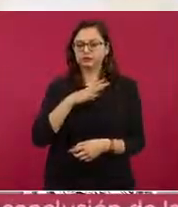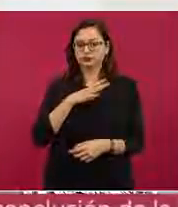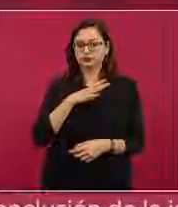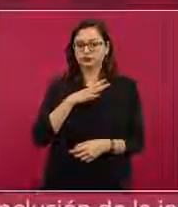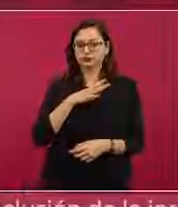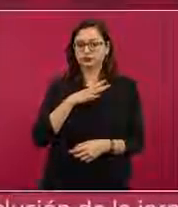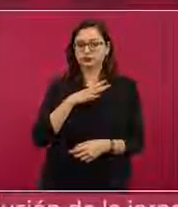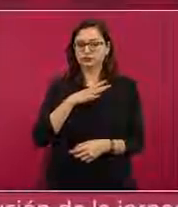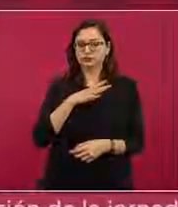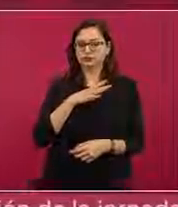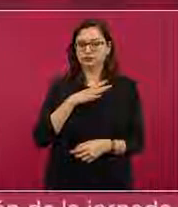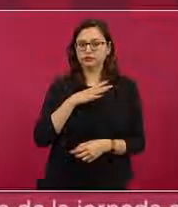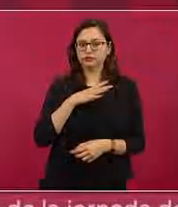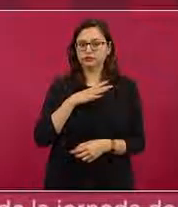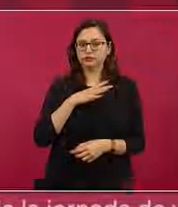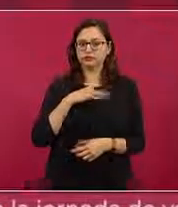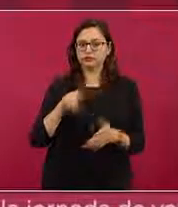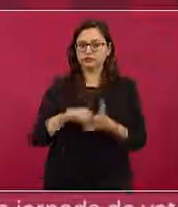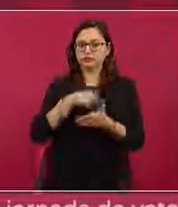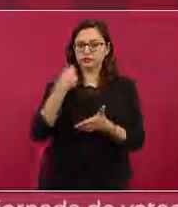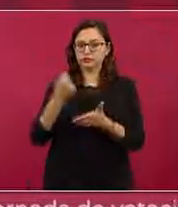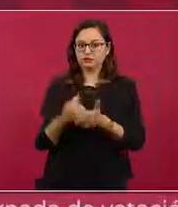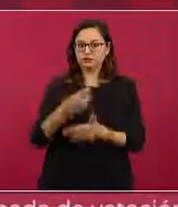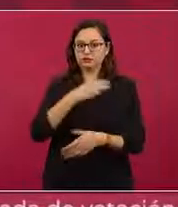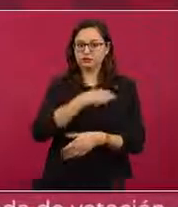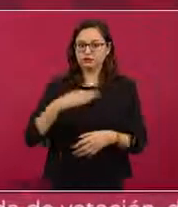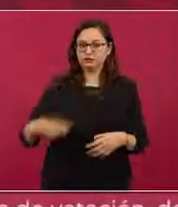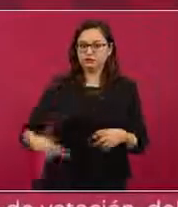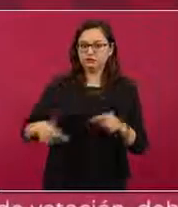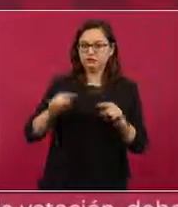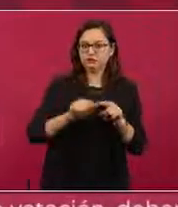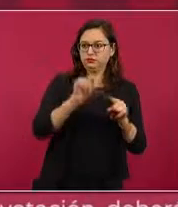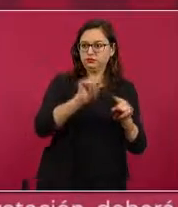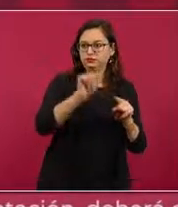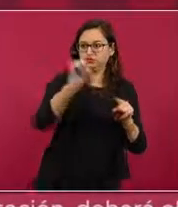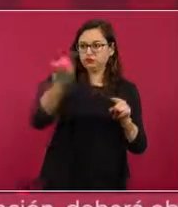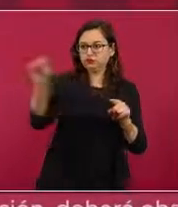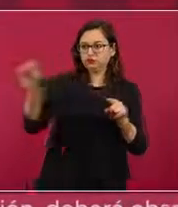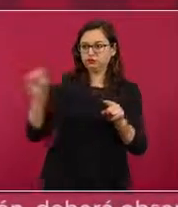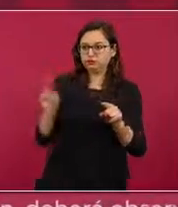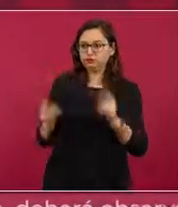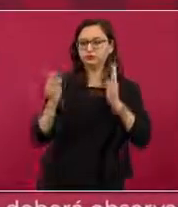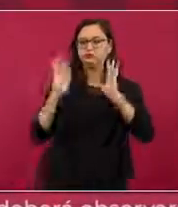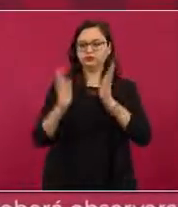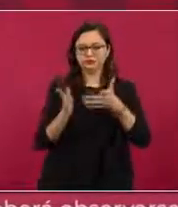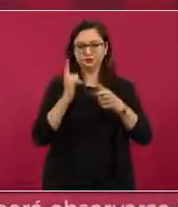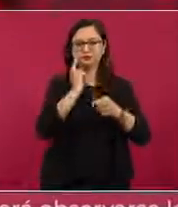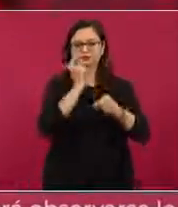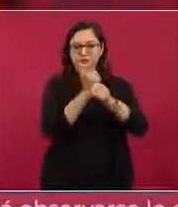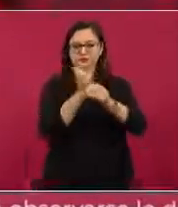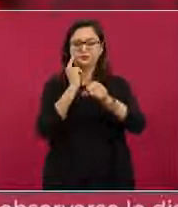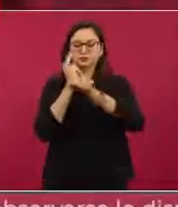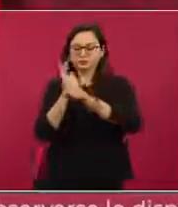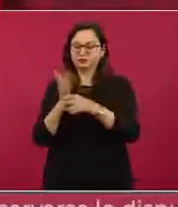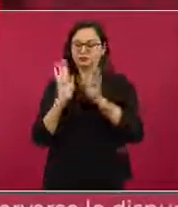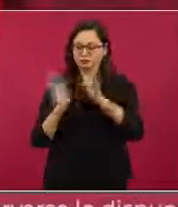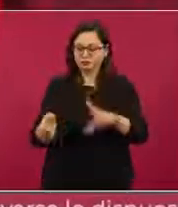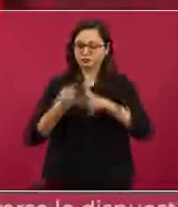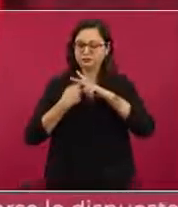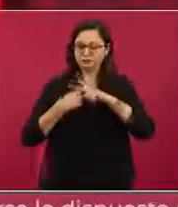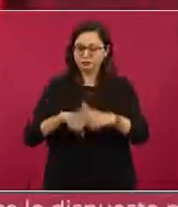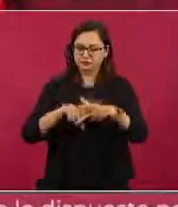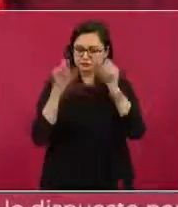algunos municipios de Tamaulipas. Tenemos el reporte y ya se está actuando.